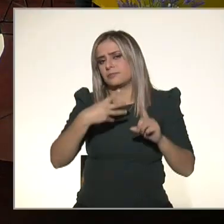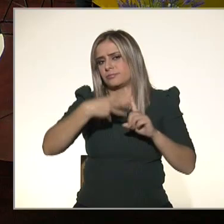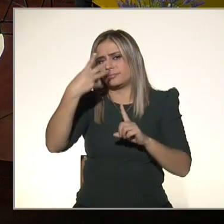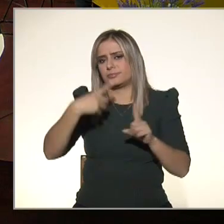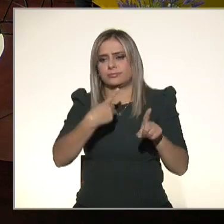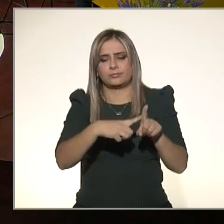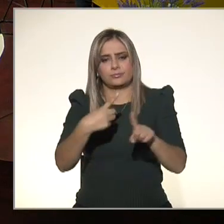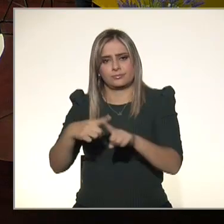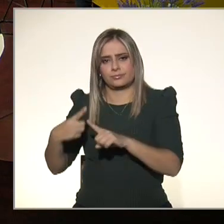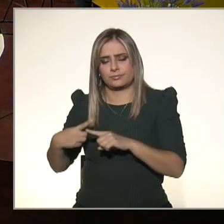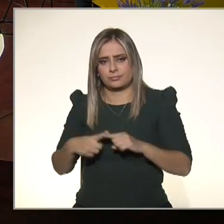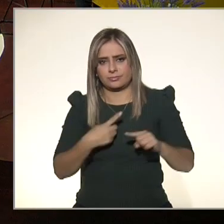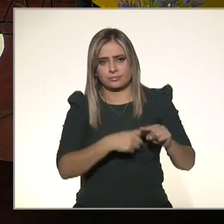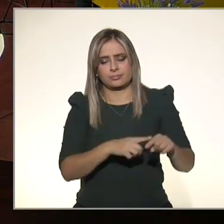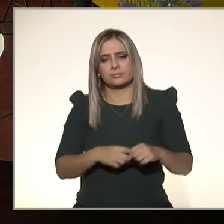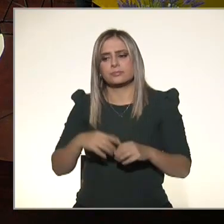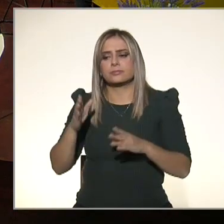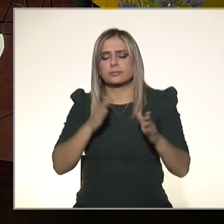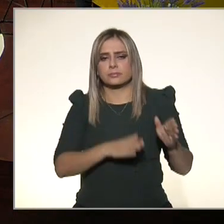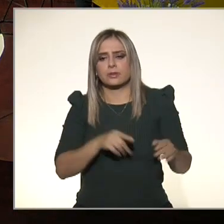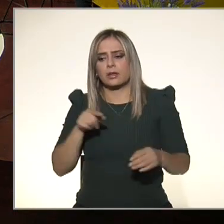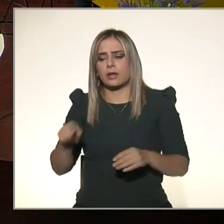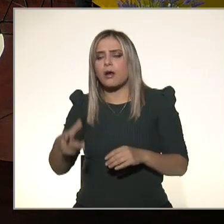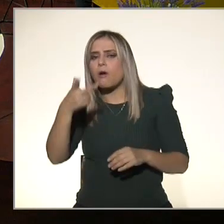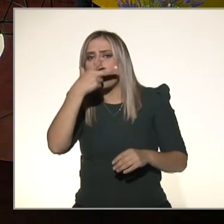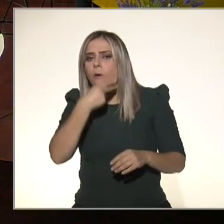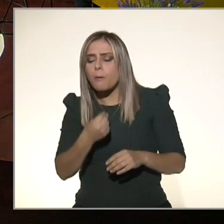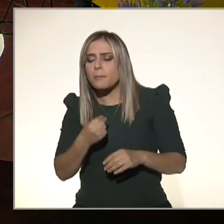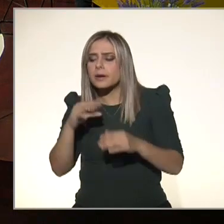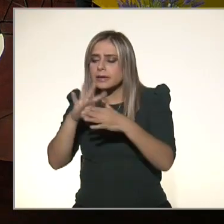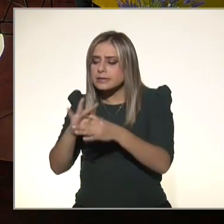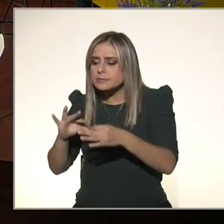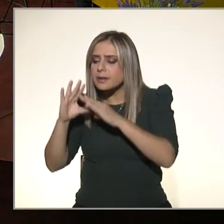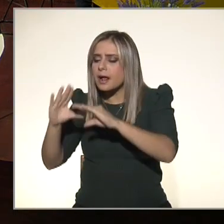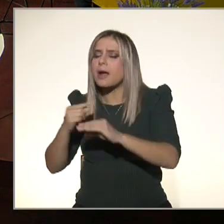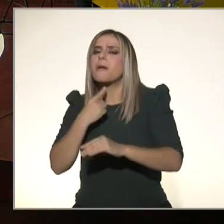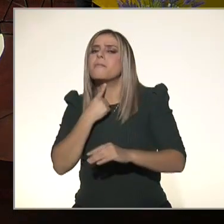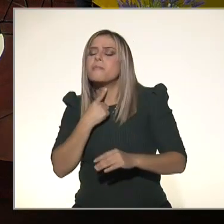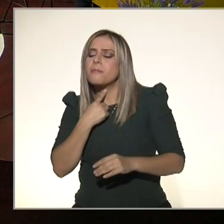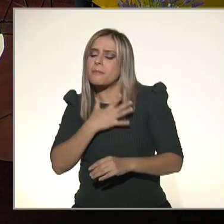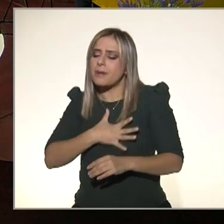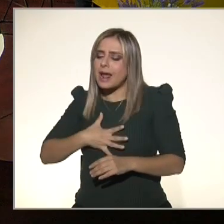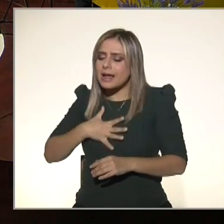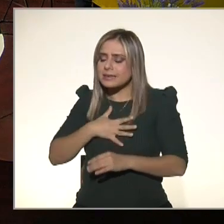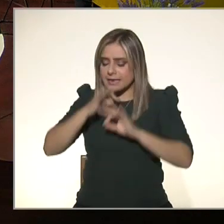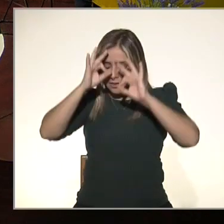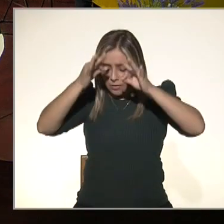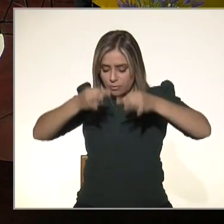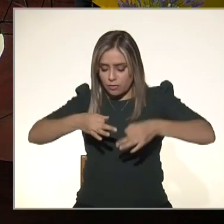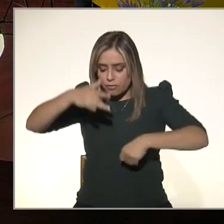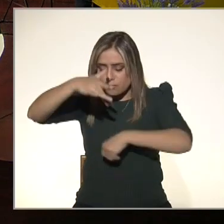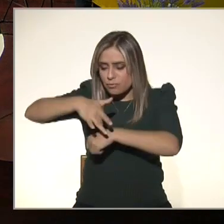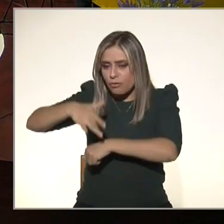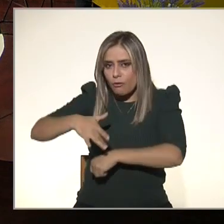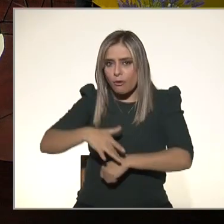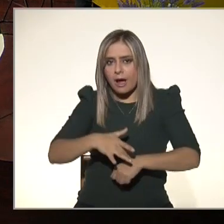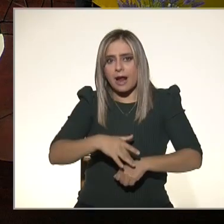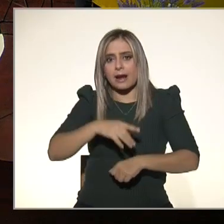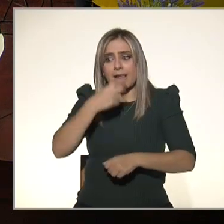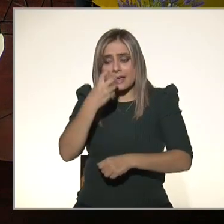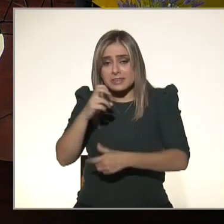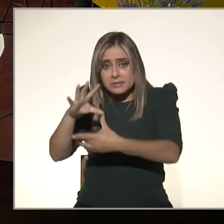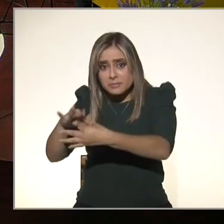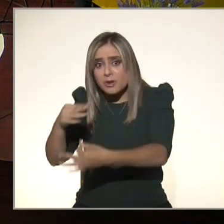existe. Ahora, en cuanto a hombres, ¿cuándo se les habla de placer, de autoconocimiento? Normalmente no son cosas que se